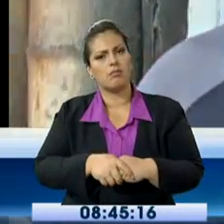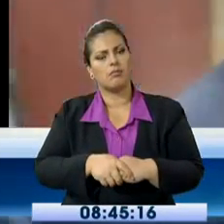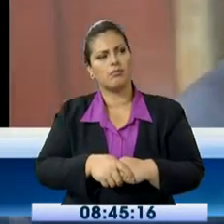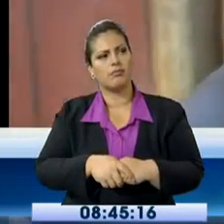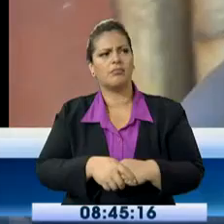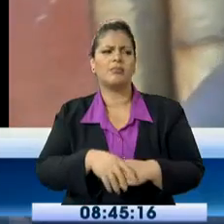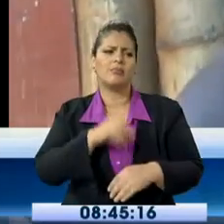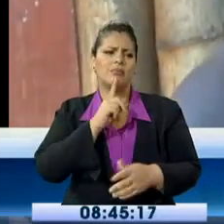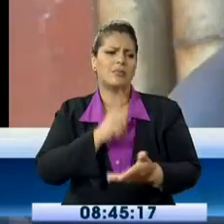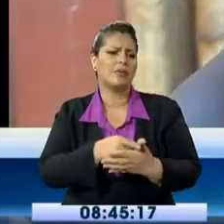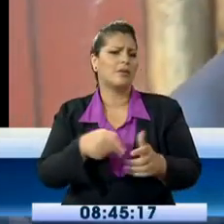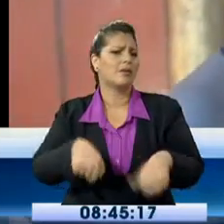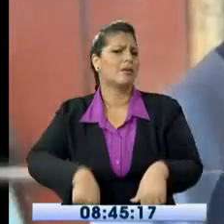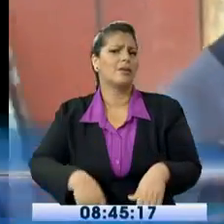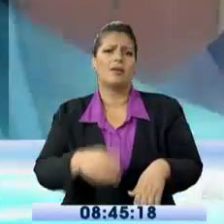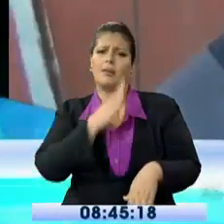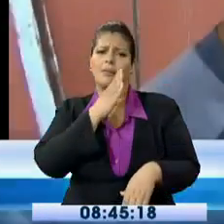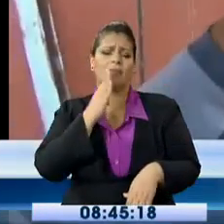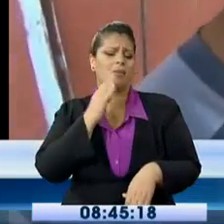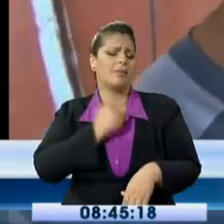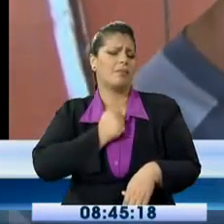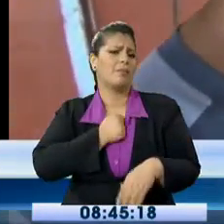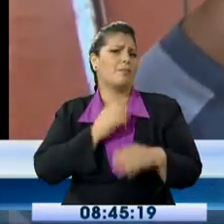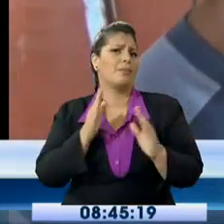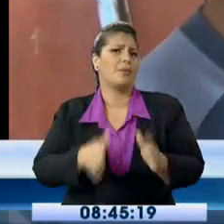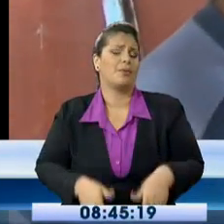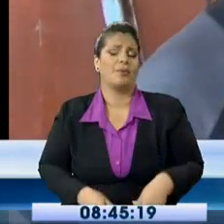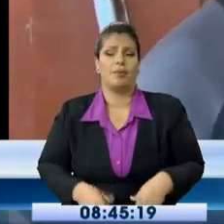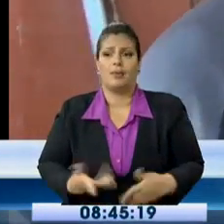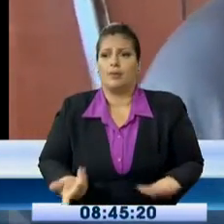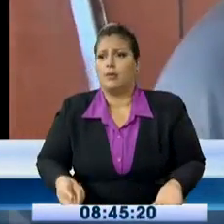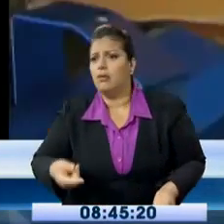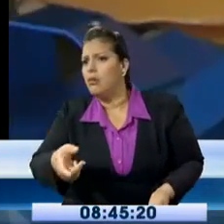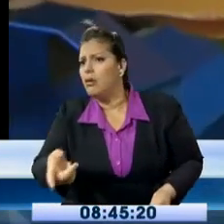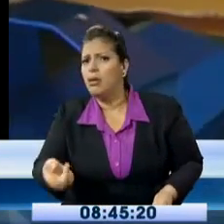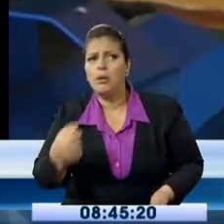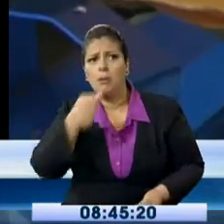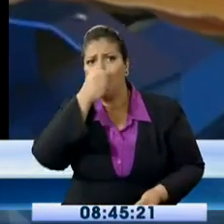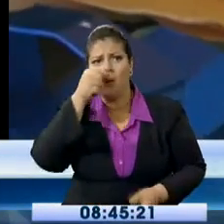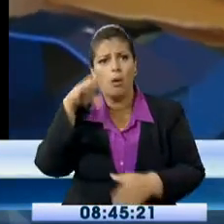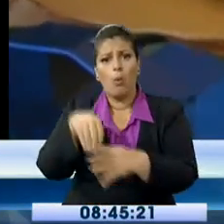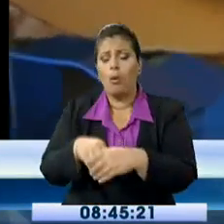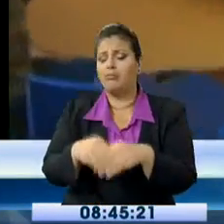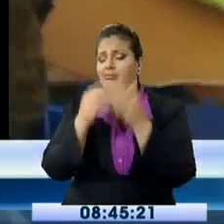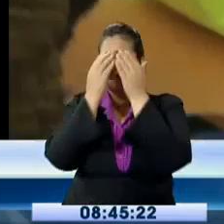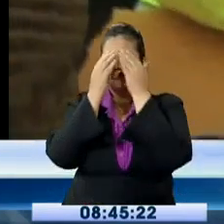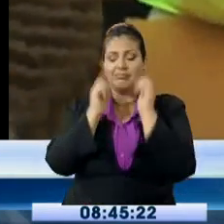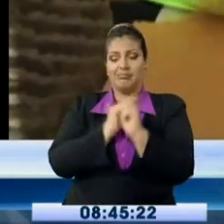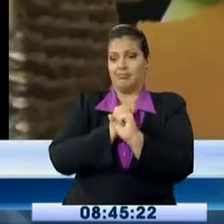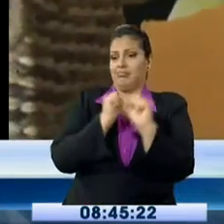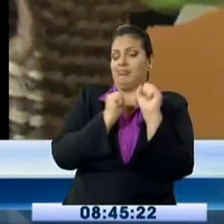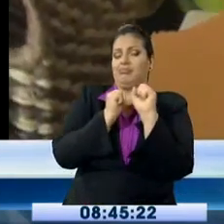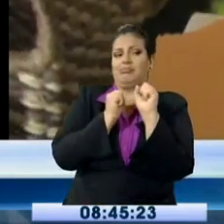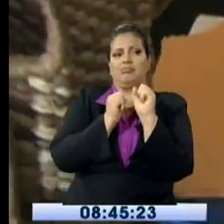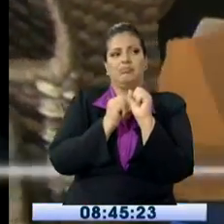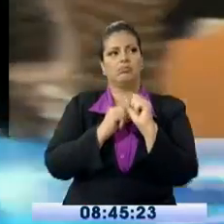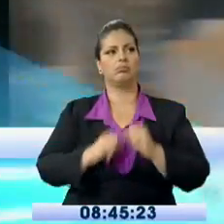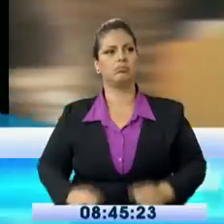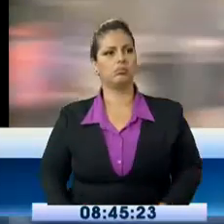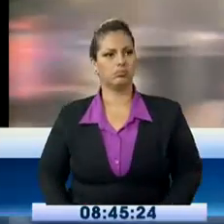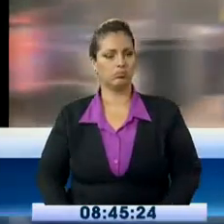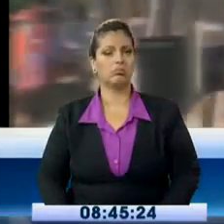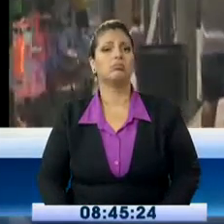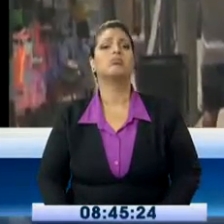mío. Bueno, todo el mundo se sorprende, para mí es una sorpresa como tal, ¿no? Pero con este tipo de operativos, la policía busca poner fin